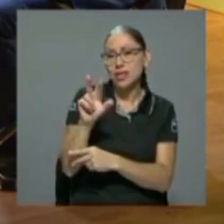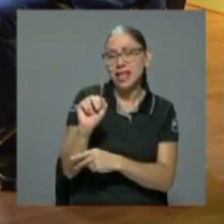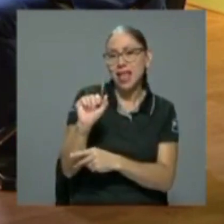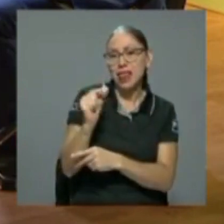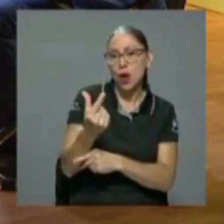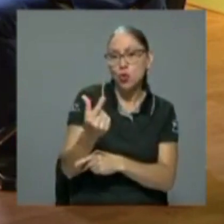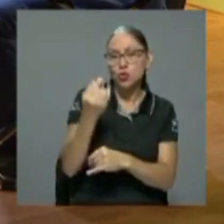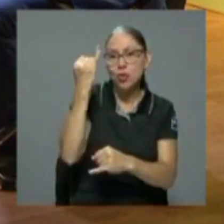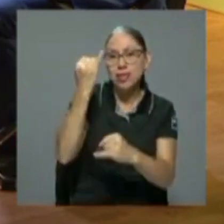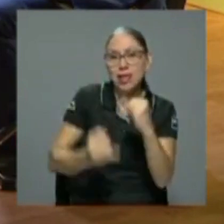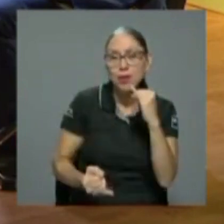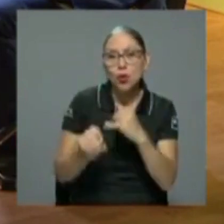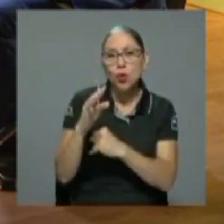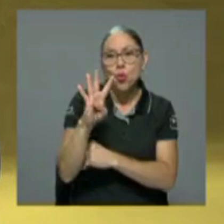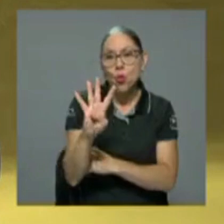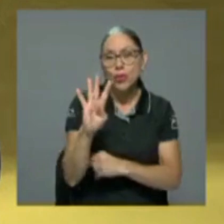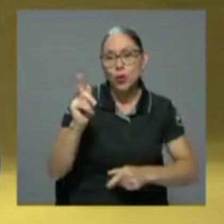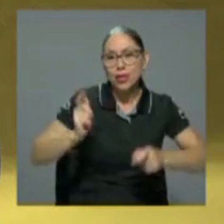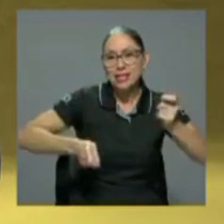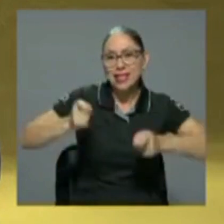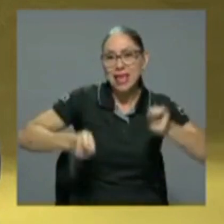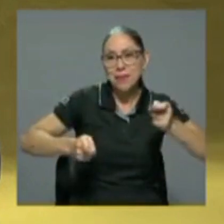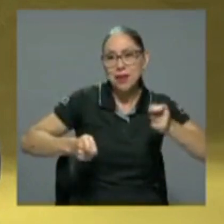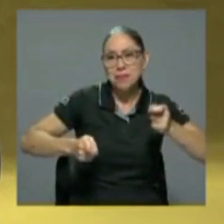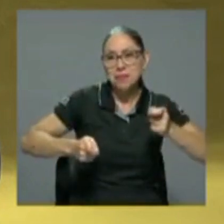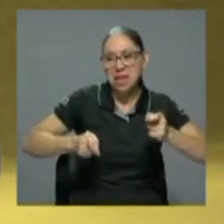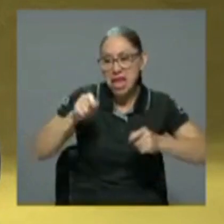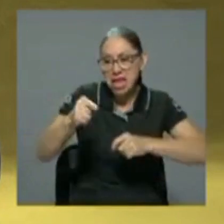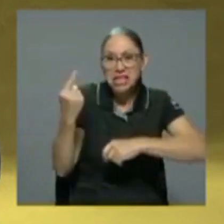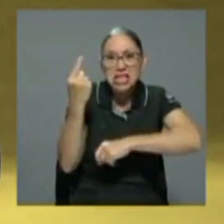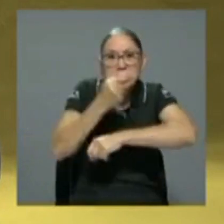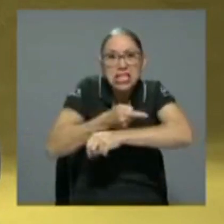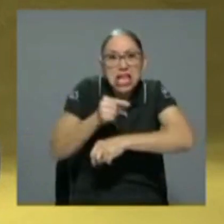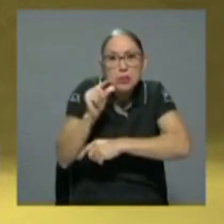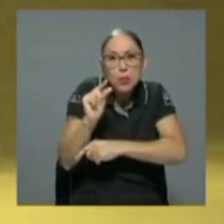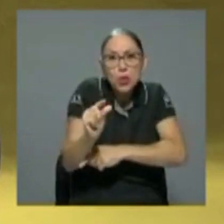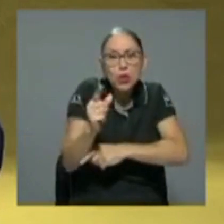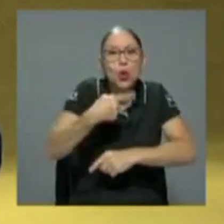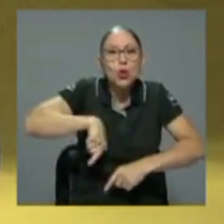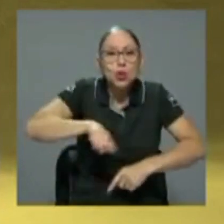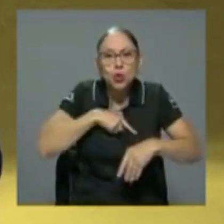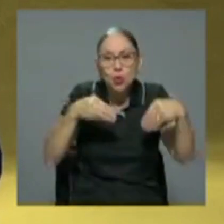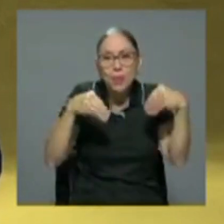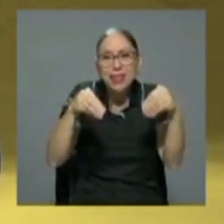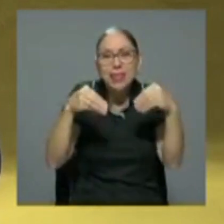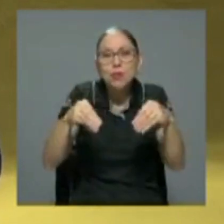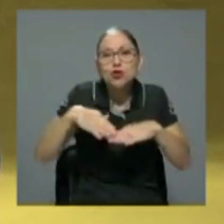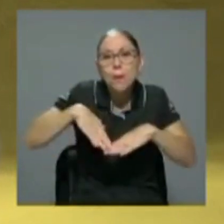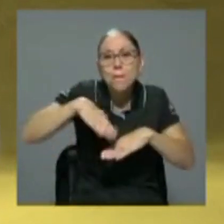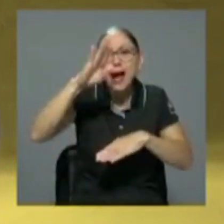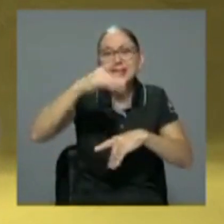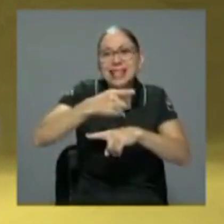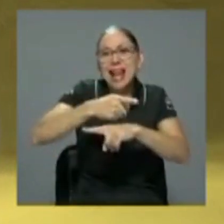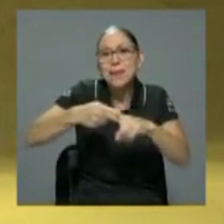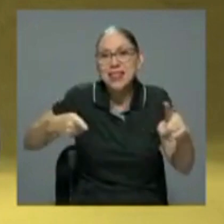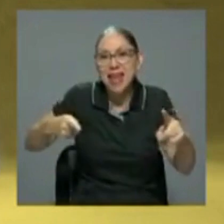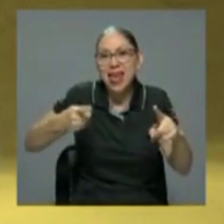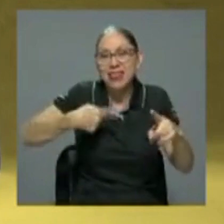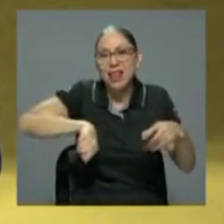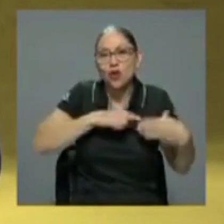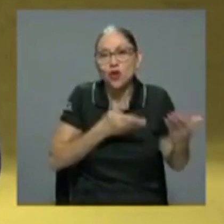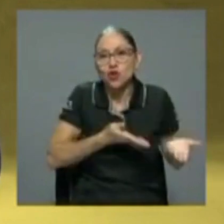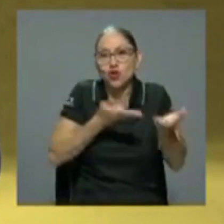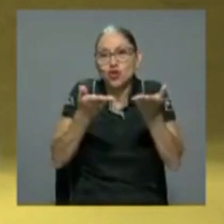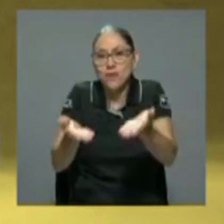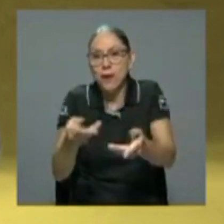terminó el 4 de septiembre. En ese lapso vendimos más de la mitad de nuestro fondo editorial solamente en el